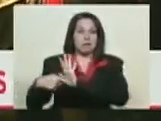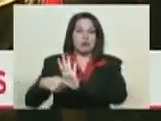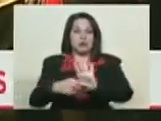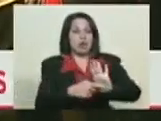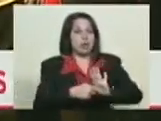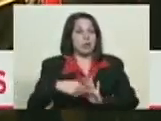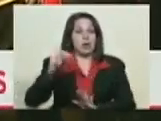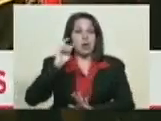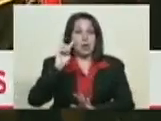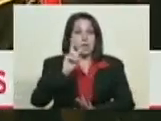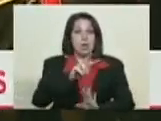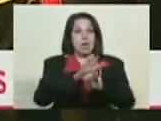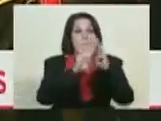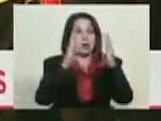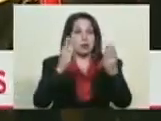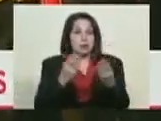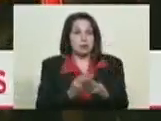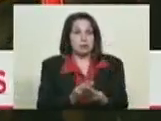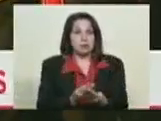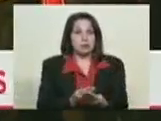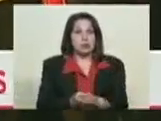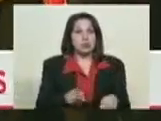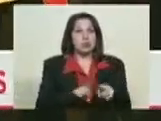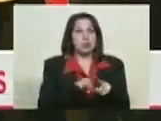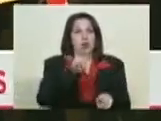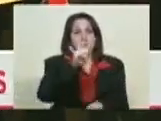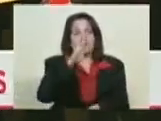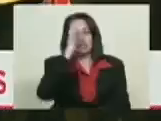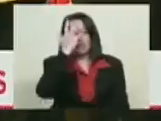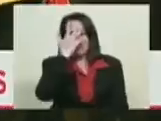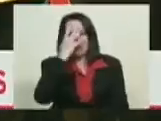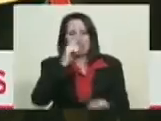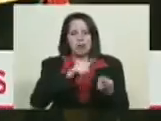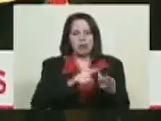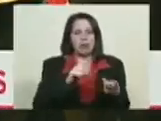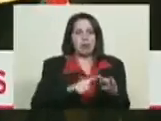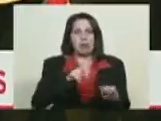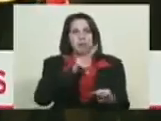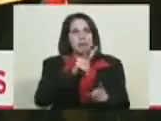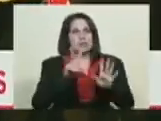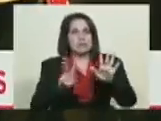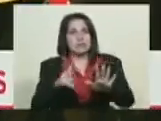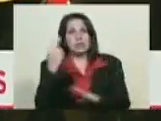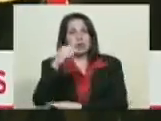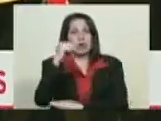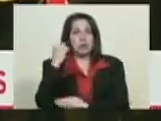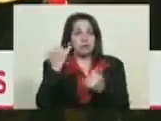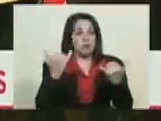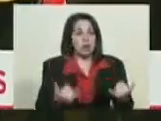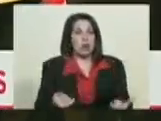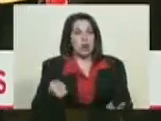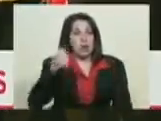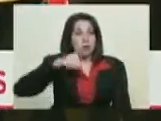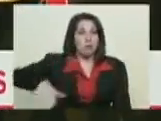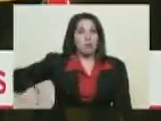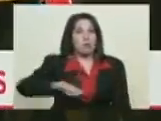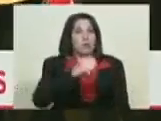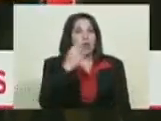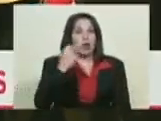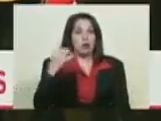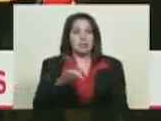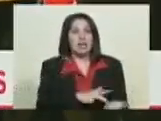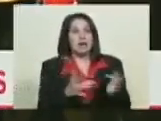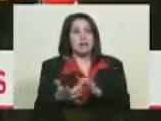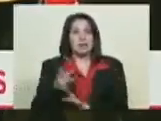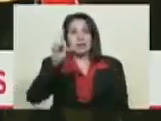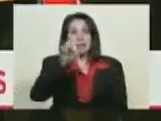del 27 de febrero del año 89, el del 4 de febrero, el del 27 de noviembre, y es el pueblo del 11 de abril, pero también